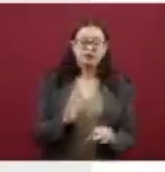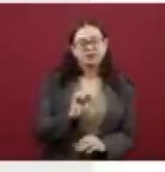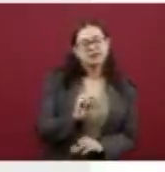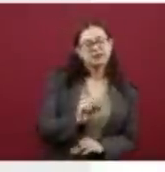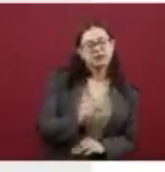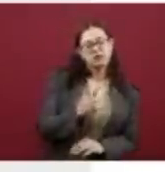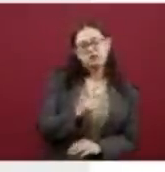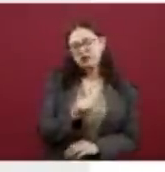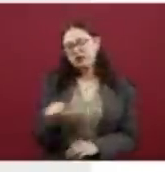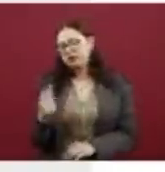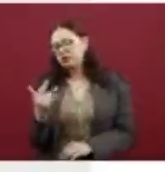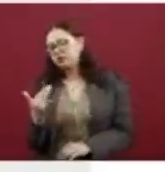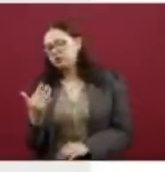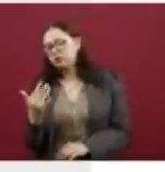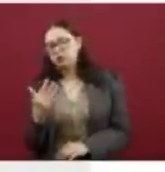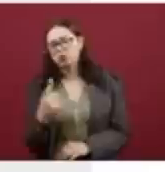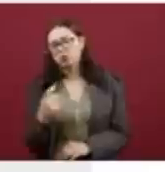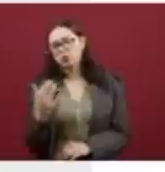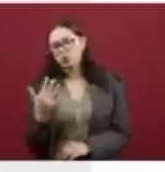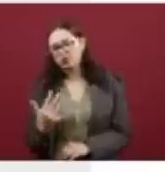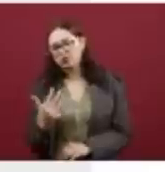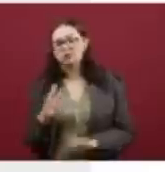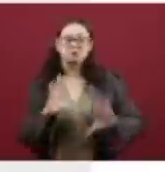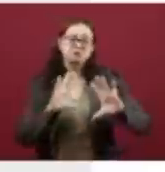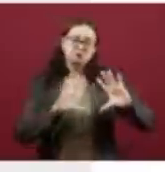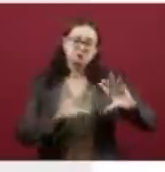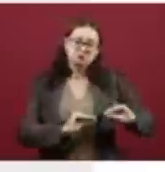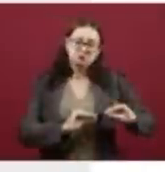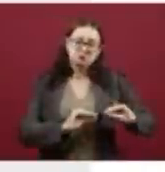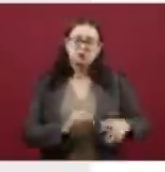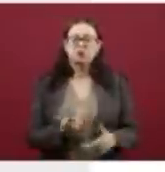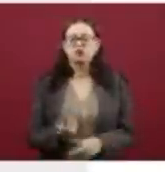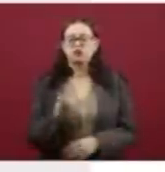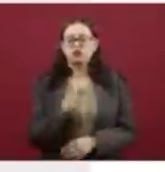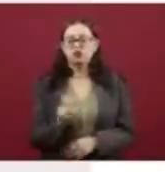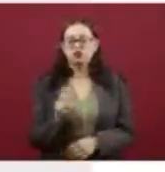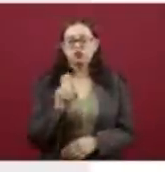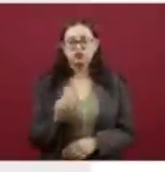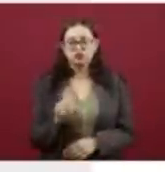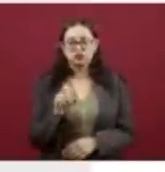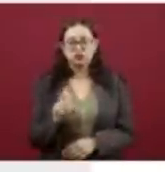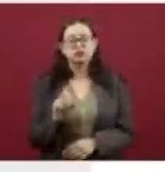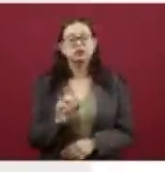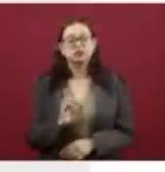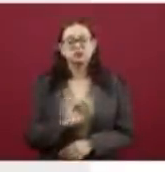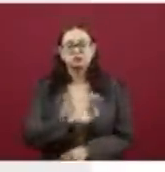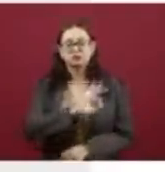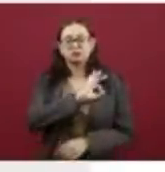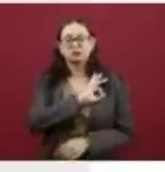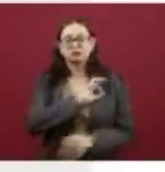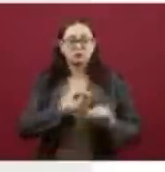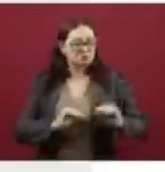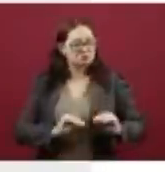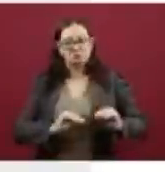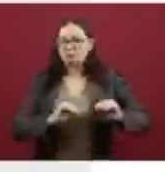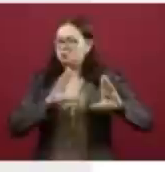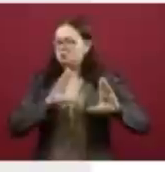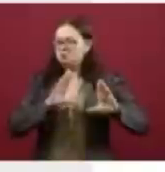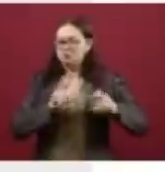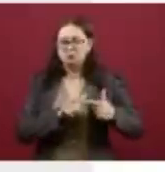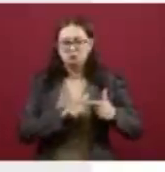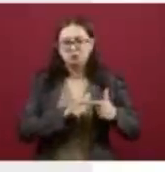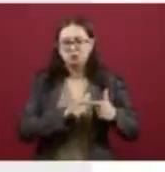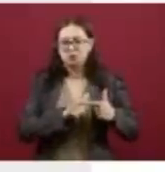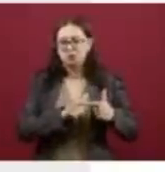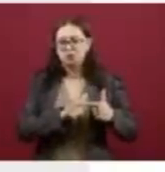año. Y si bien un número importante, 230, lo tienen activo prácticamente de manera permanente, es